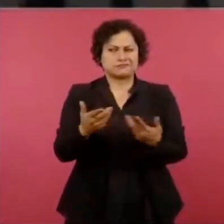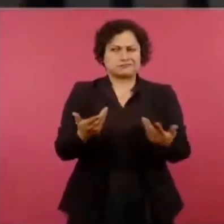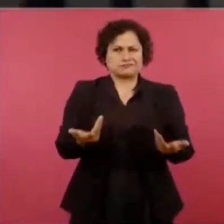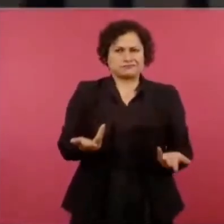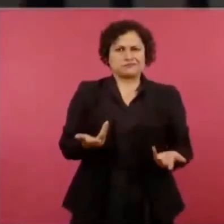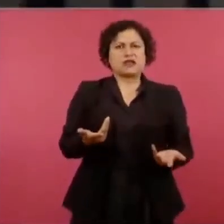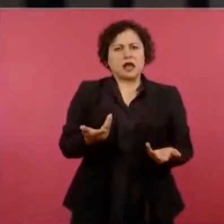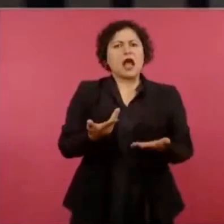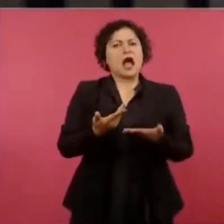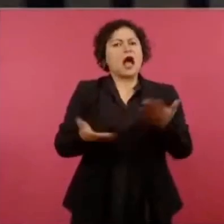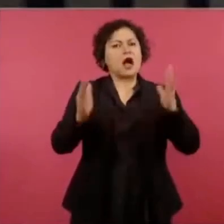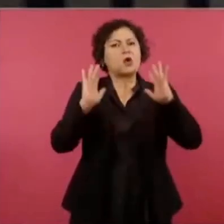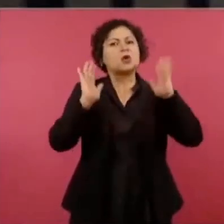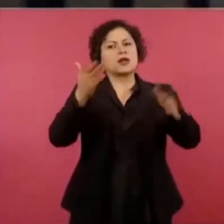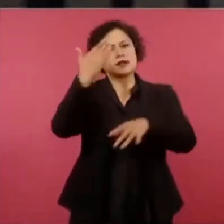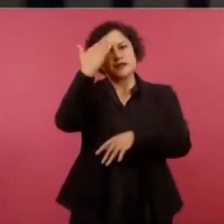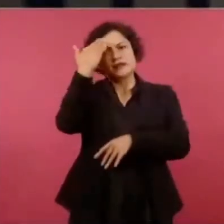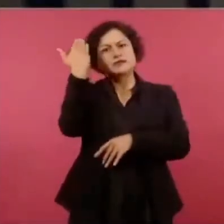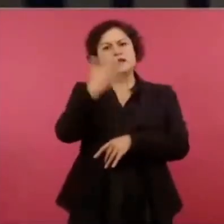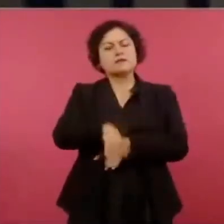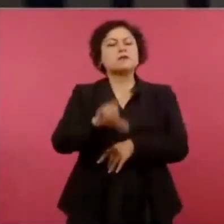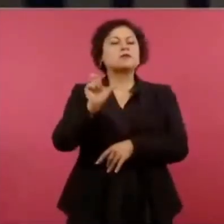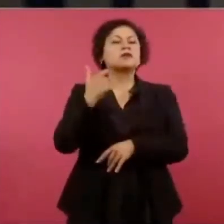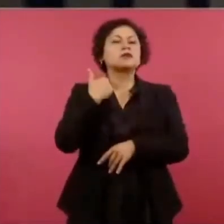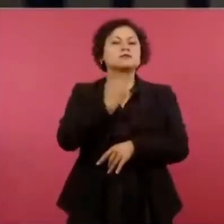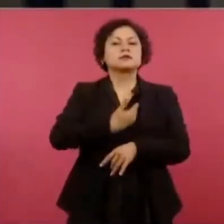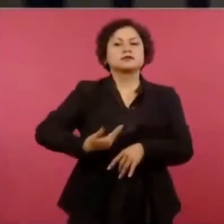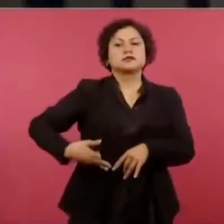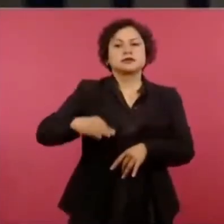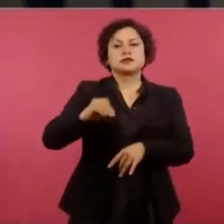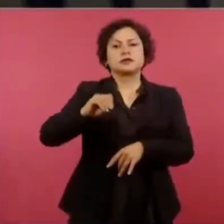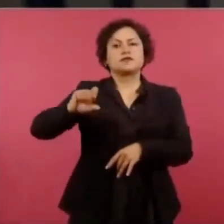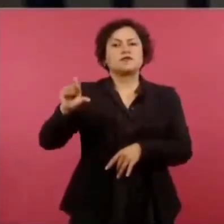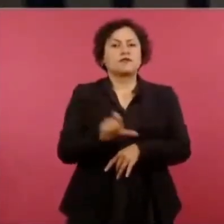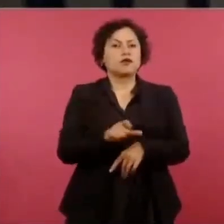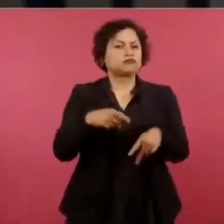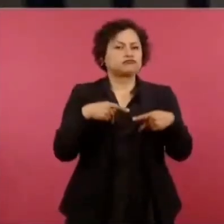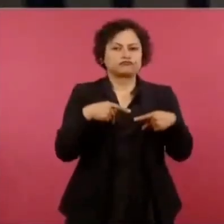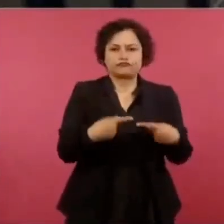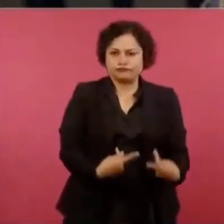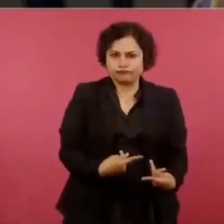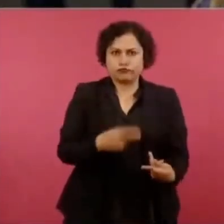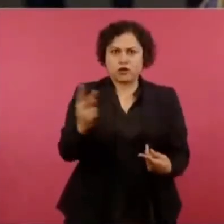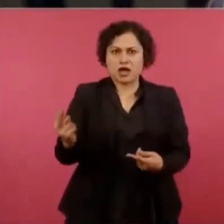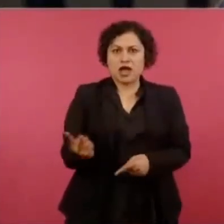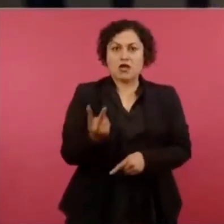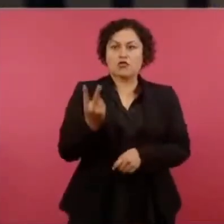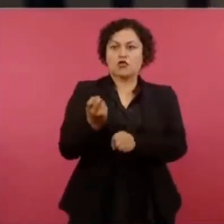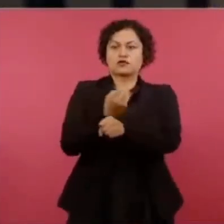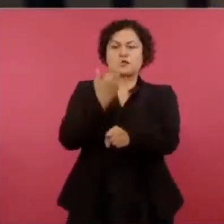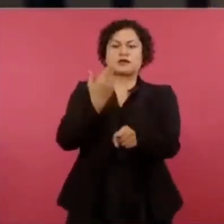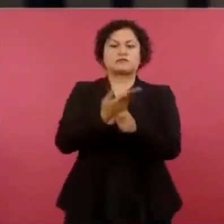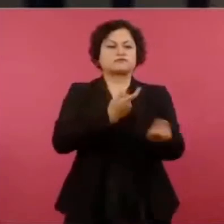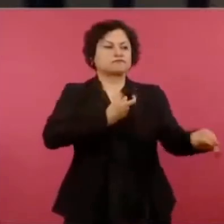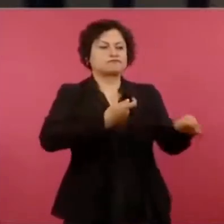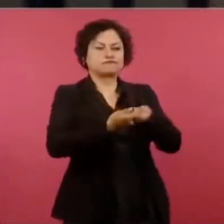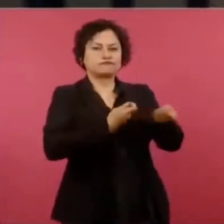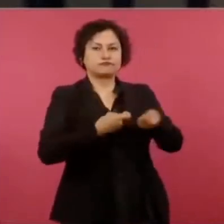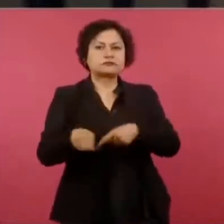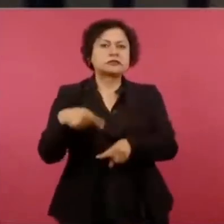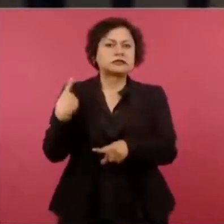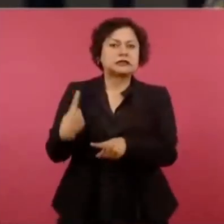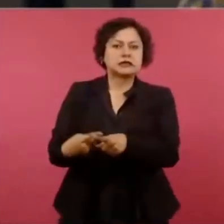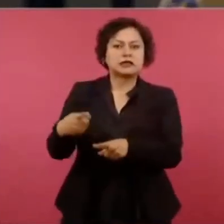un presidente muy debilitado, que había 2 secretarías que realmente ejercían el poder. Una era Hacienda